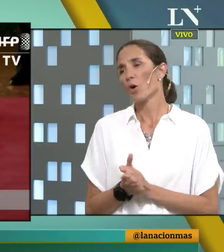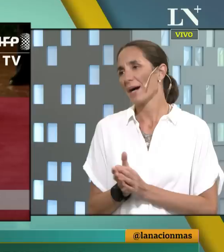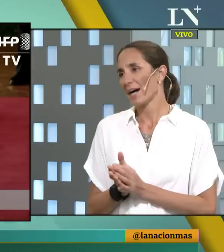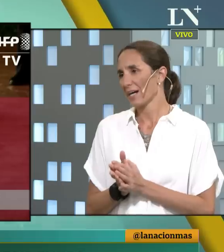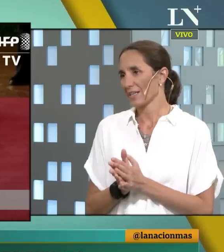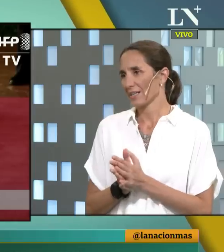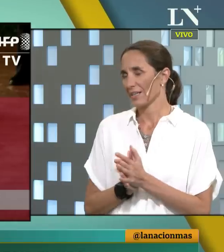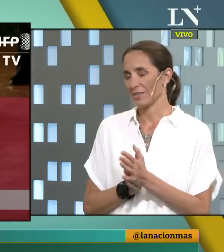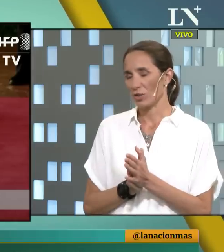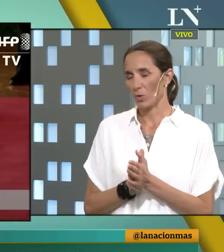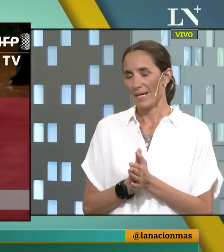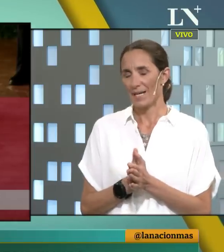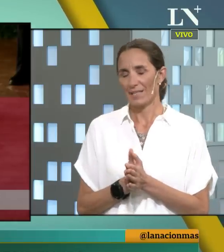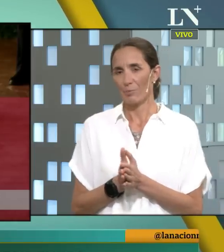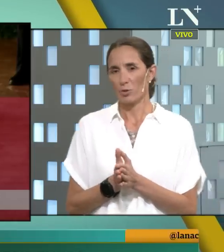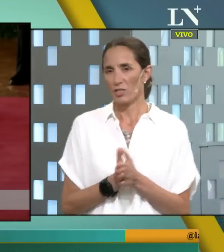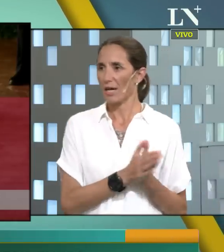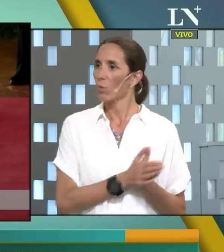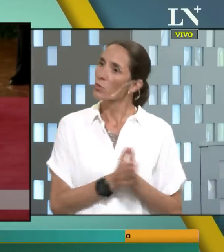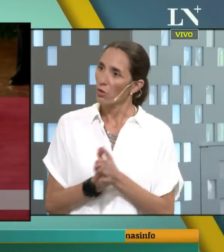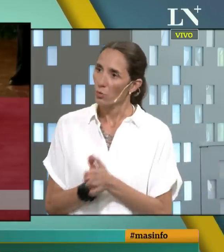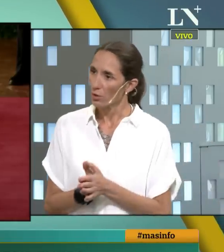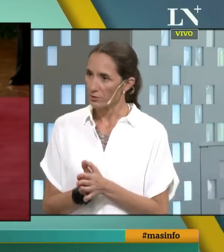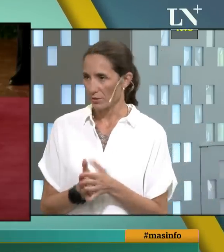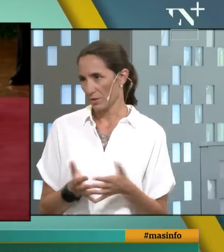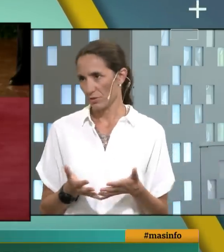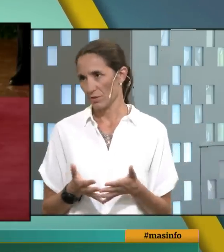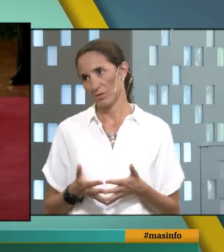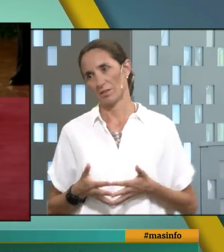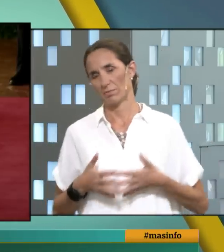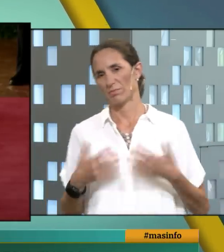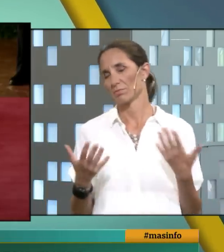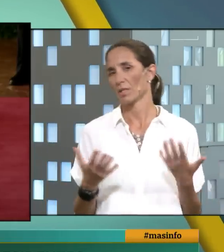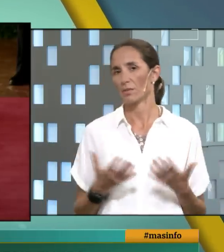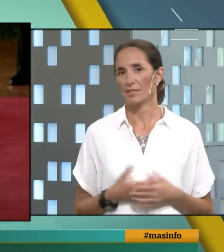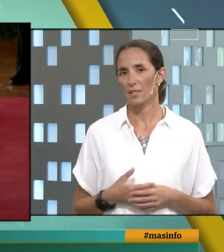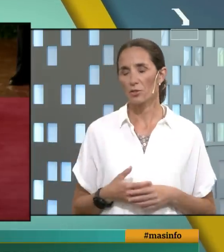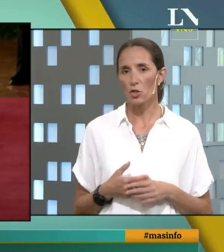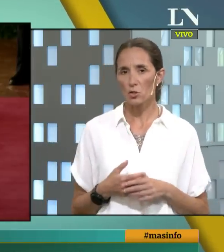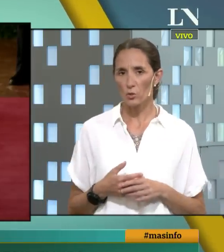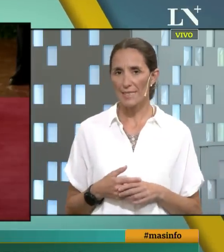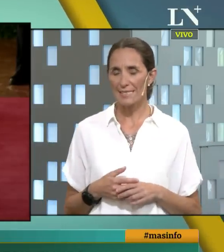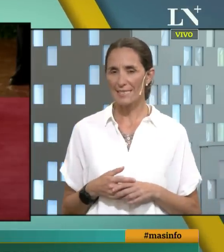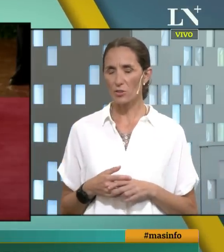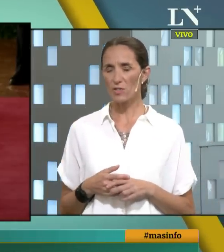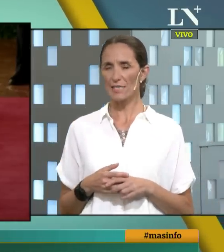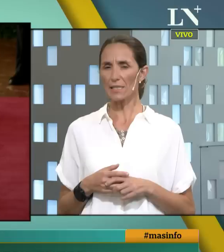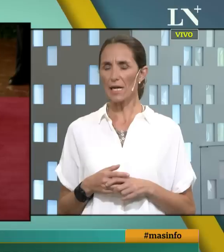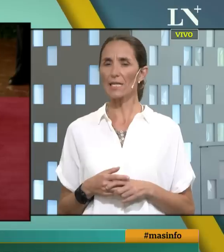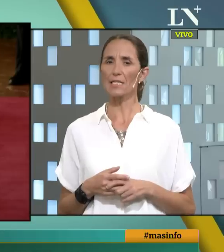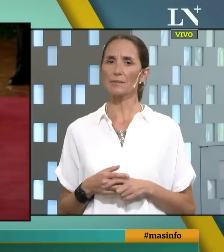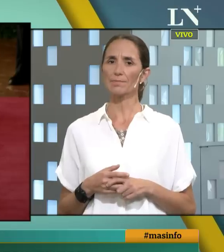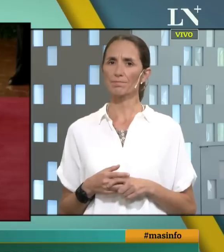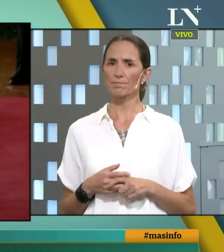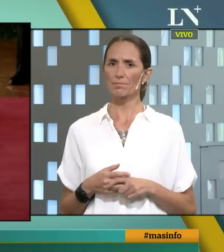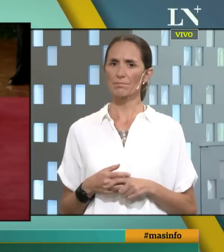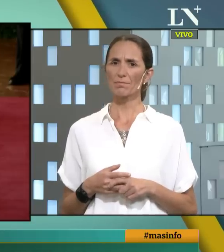el Papa no va a apoyar a uno u otro. Uh-huh. Eso es. El Vaticano no suele hacer eso. Sí,